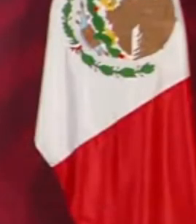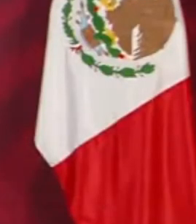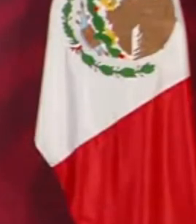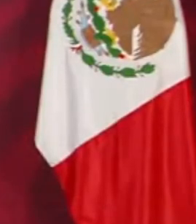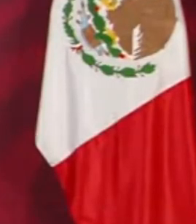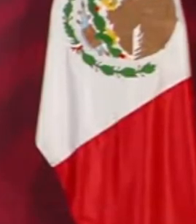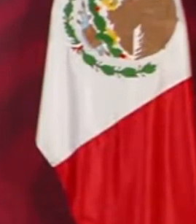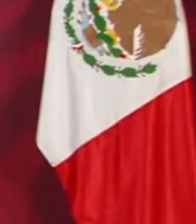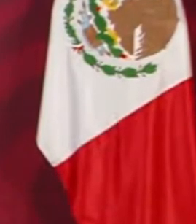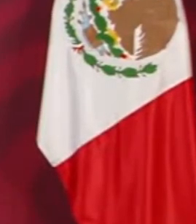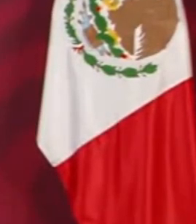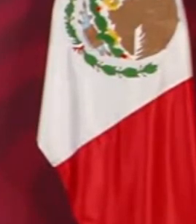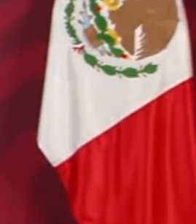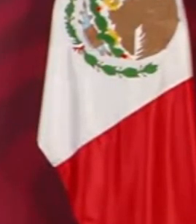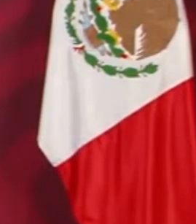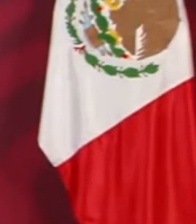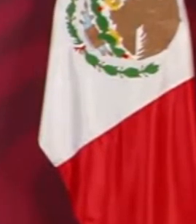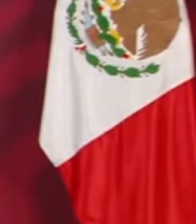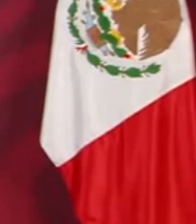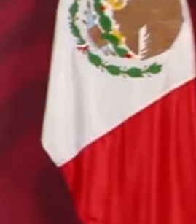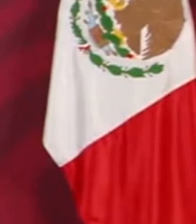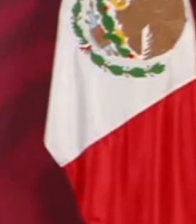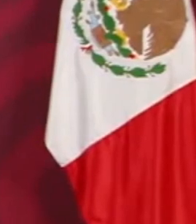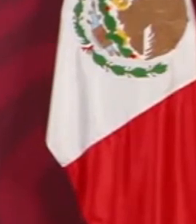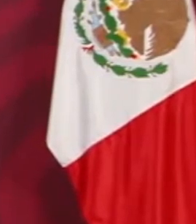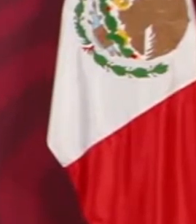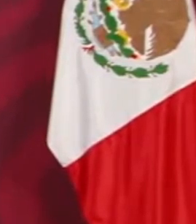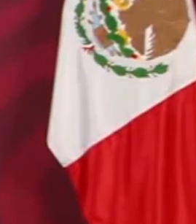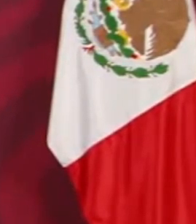De el municipio de Guadalupe y Calvo.